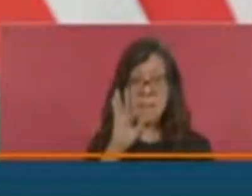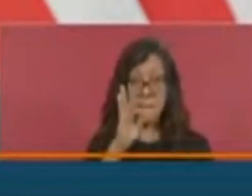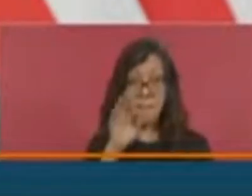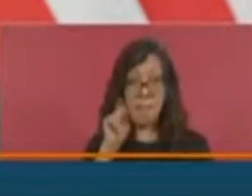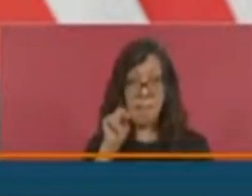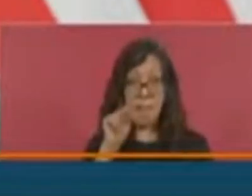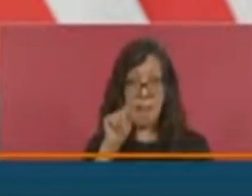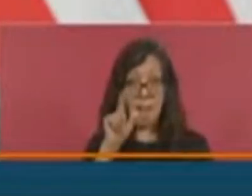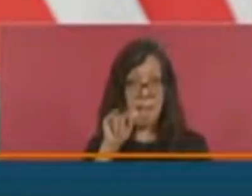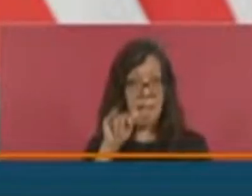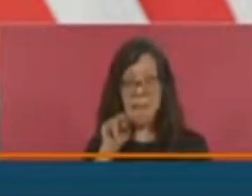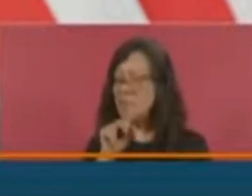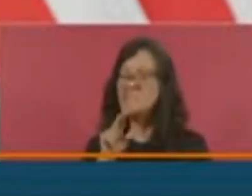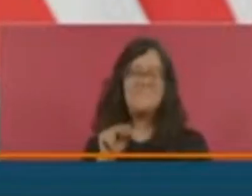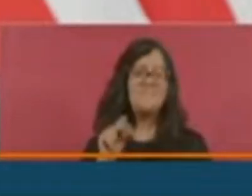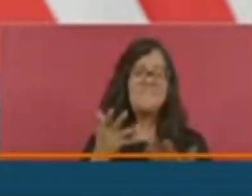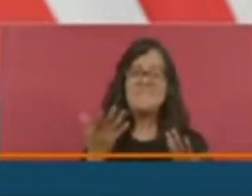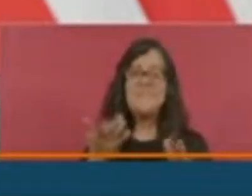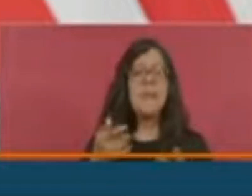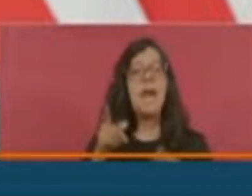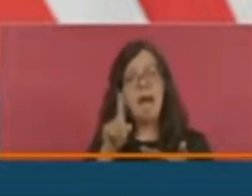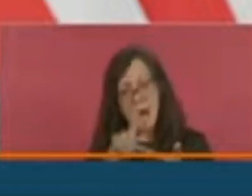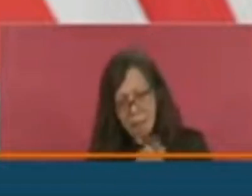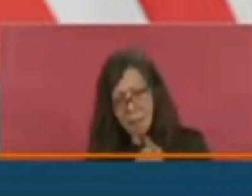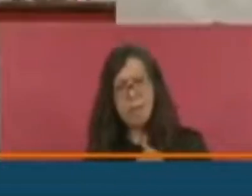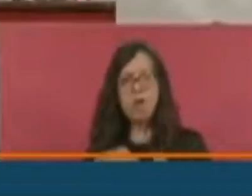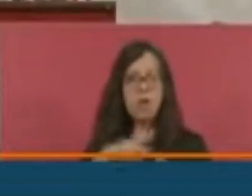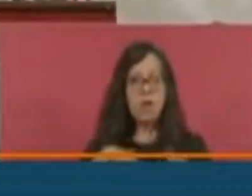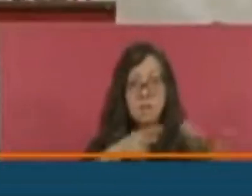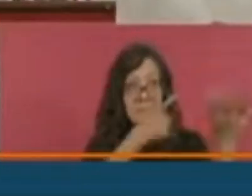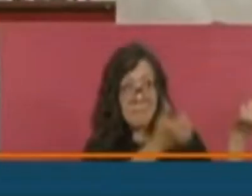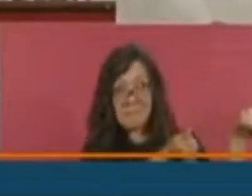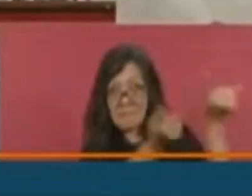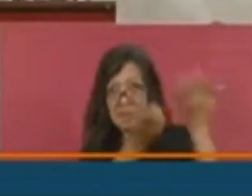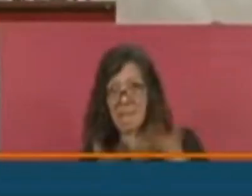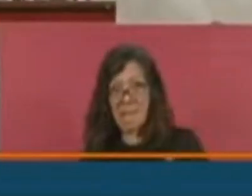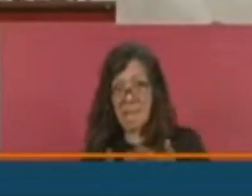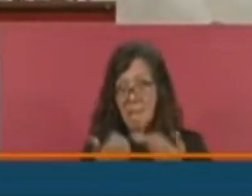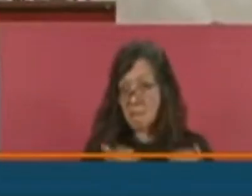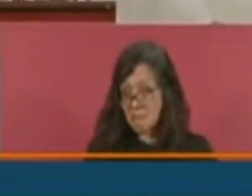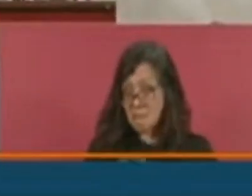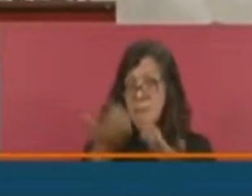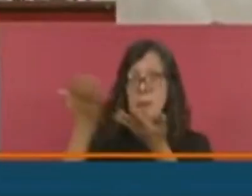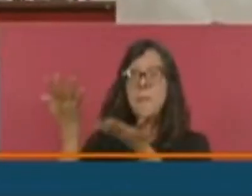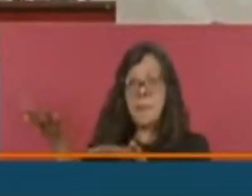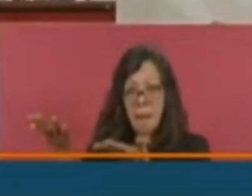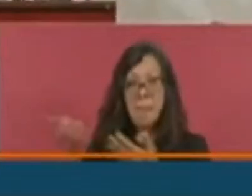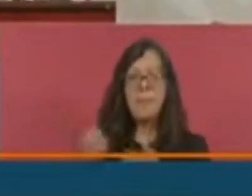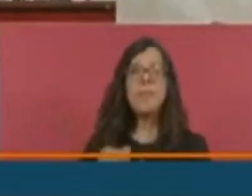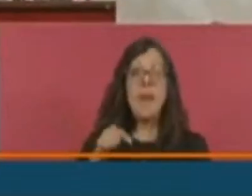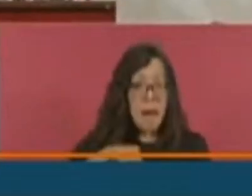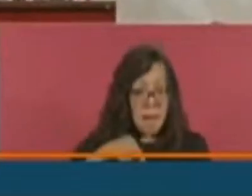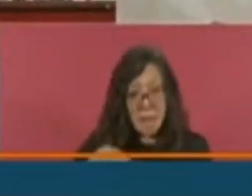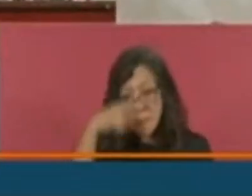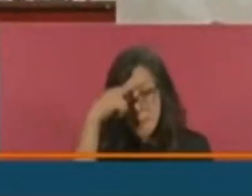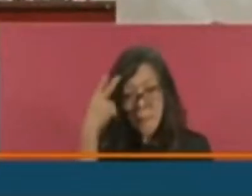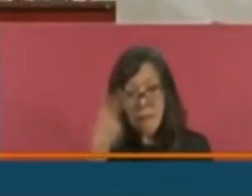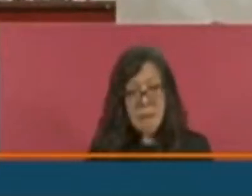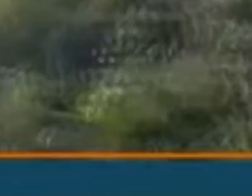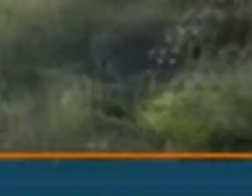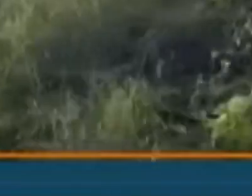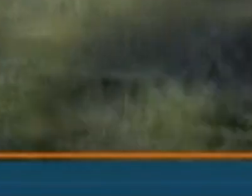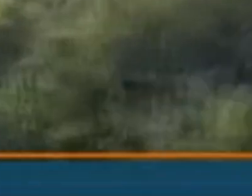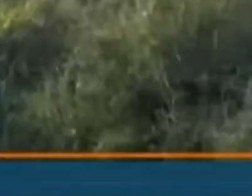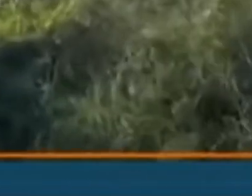un país de tránsito. Y en el país no se han detectado laboratorios dedicados a